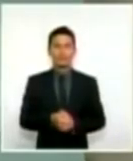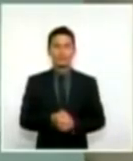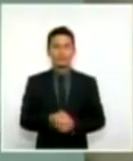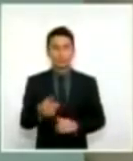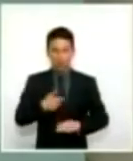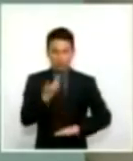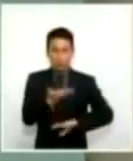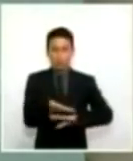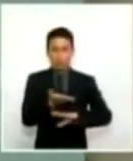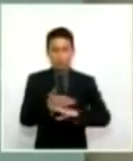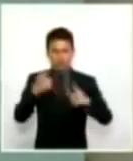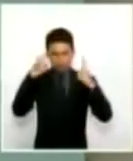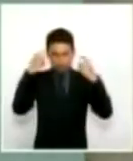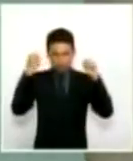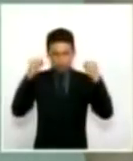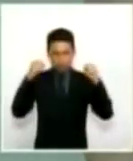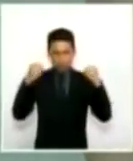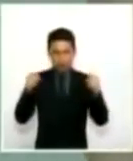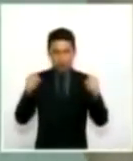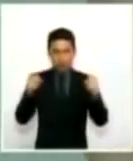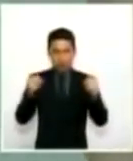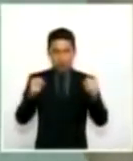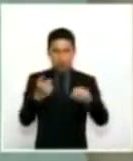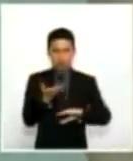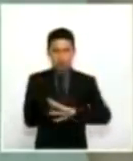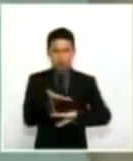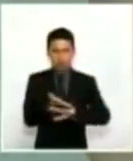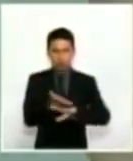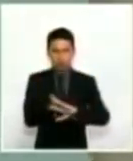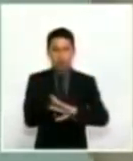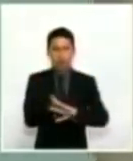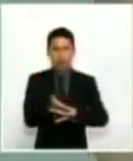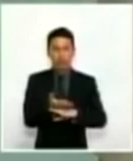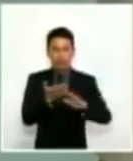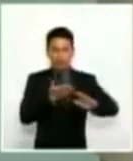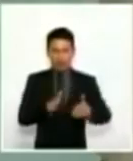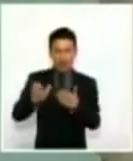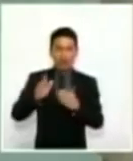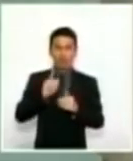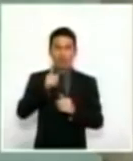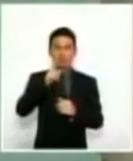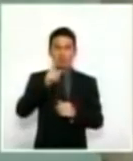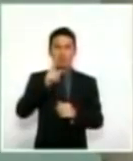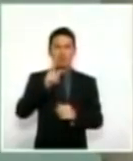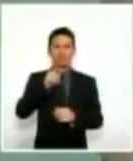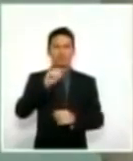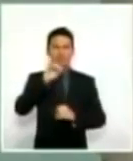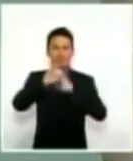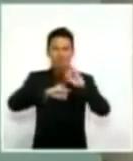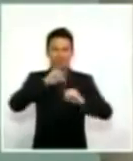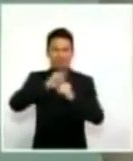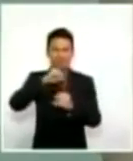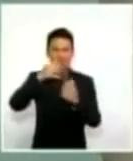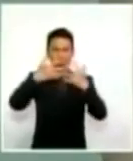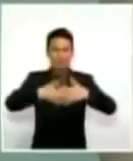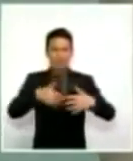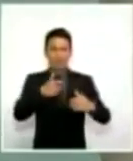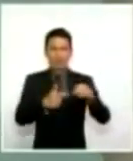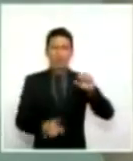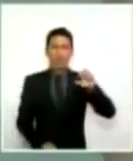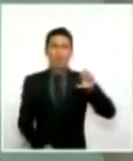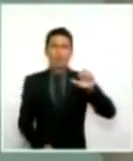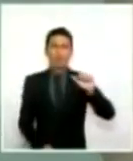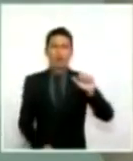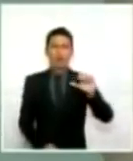Planteé la preocupación que en un plan conjunto de multinacionales, Pacific Rubiales, contratistas, ejército y